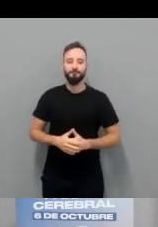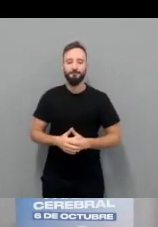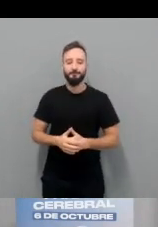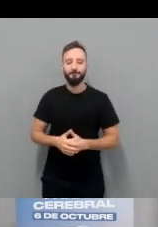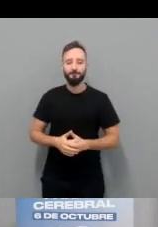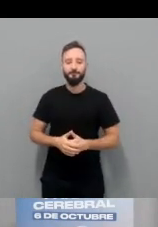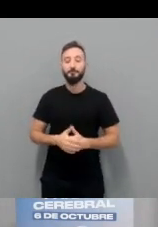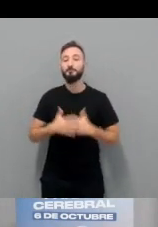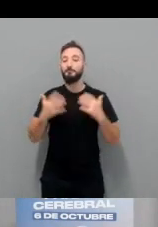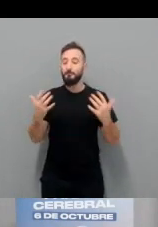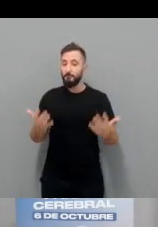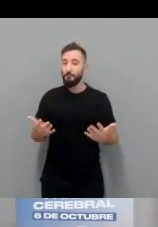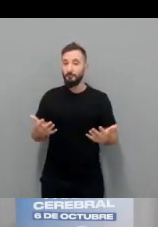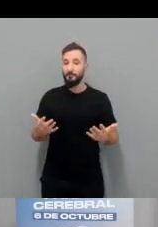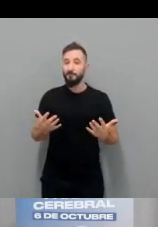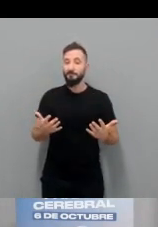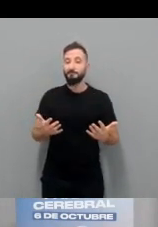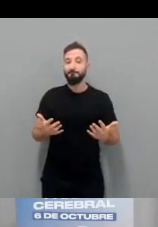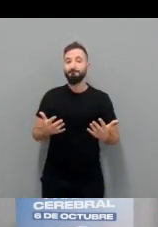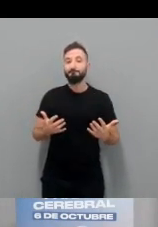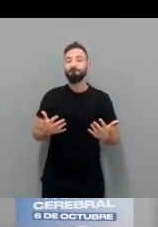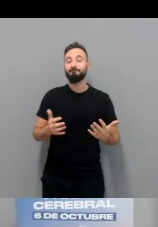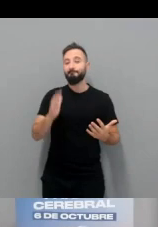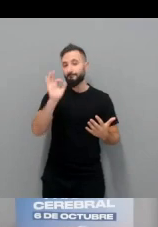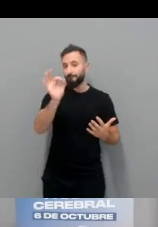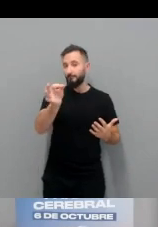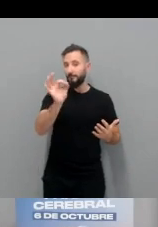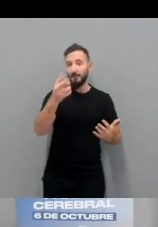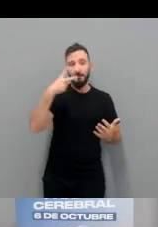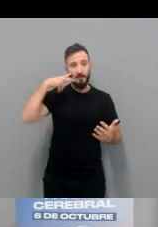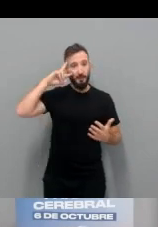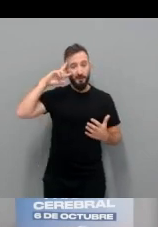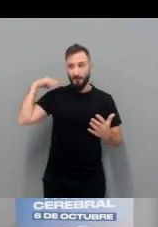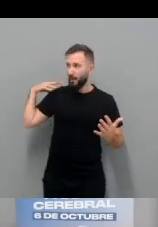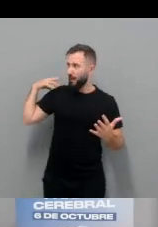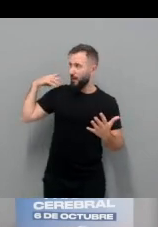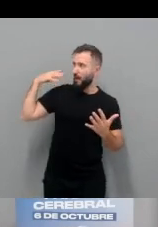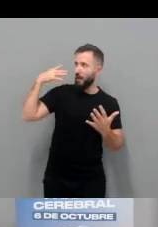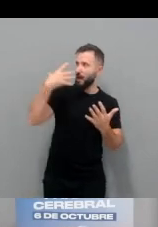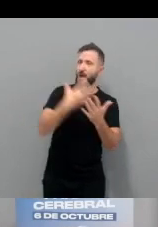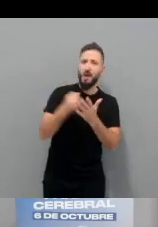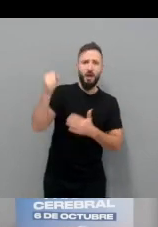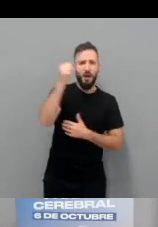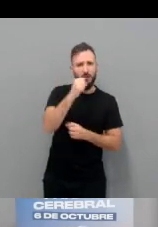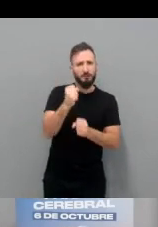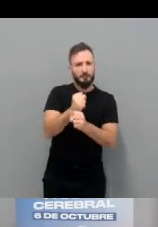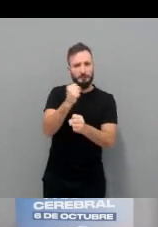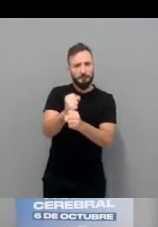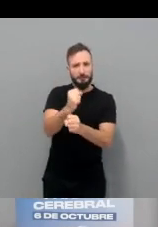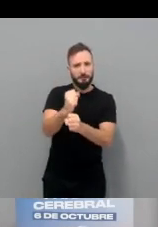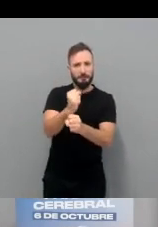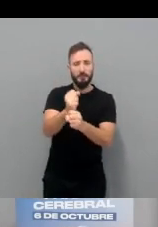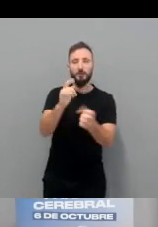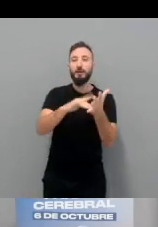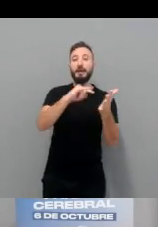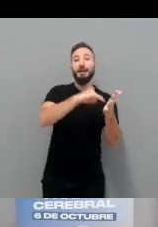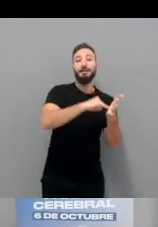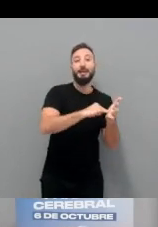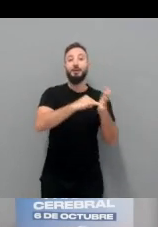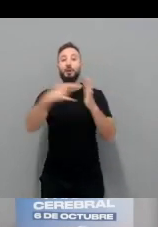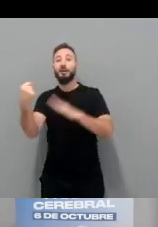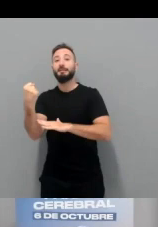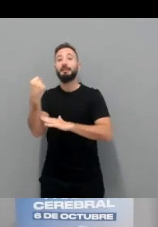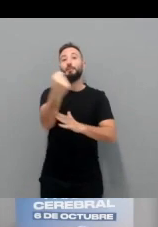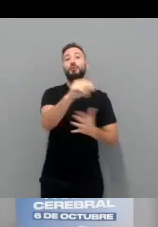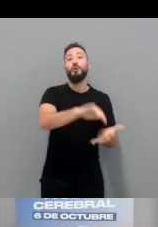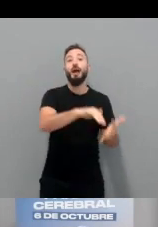A ver, implementar, o sea, hemos visto, evidentemente, con la experiencia que llevamos ya muchísimos años, que implementar las tecnologías de apoyo en edades